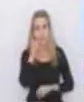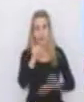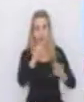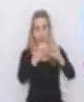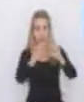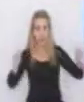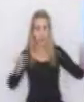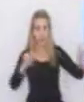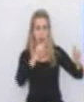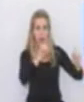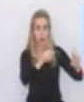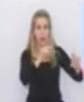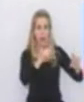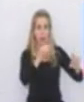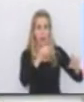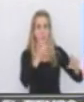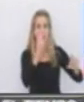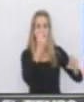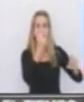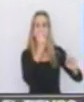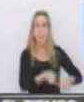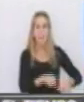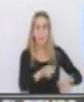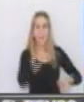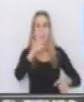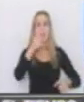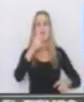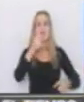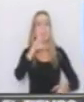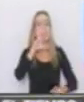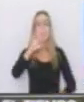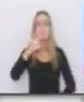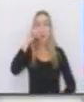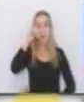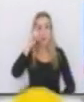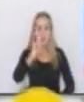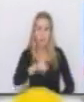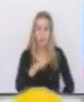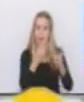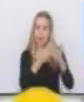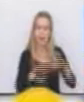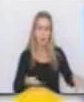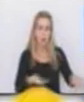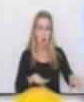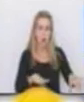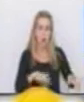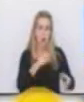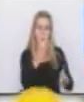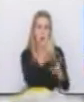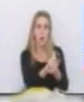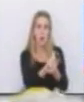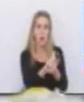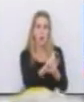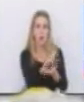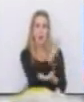me parece, sí. De su precandidatura a jefe a gobernador de la provincia de Buenos Aires. Continúa, se